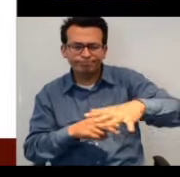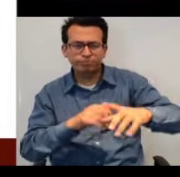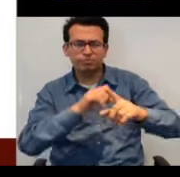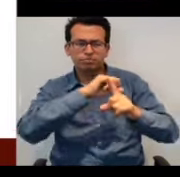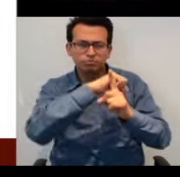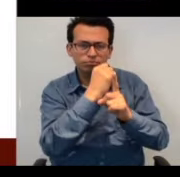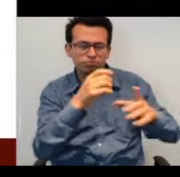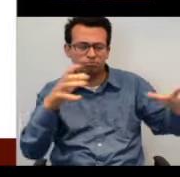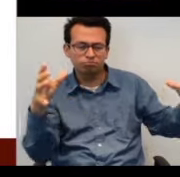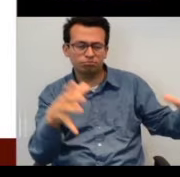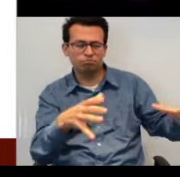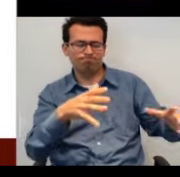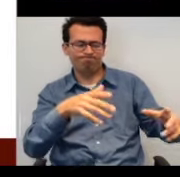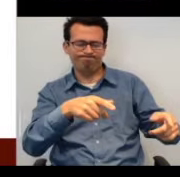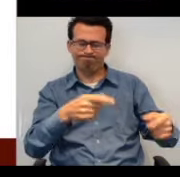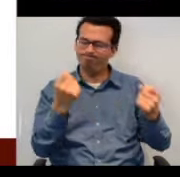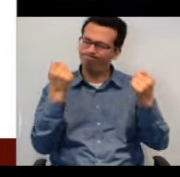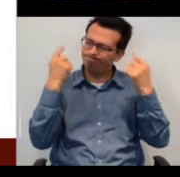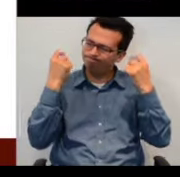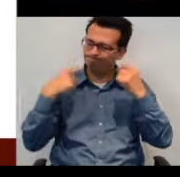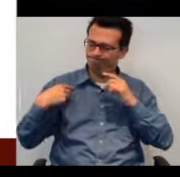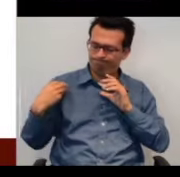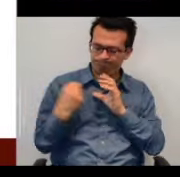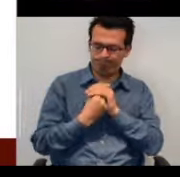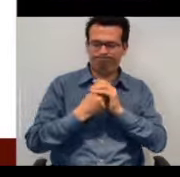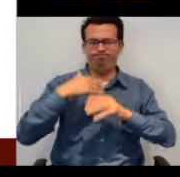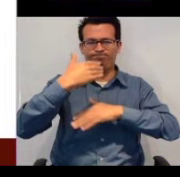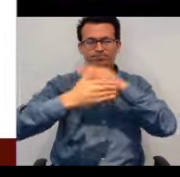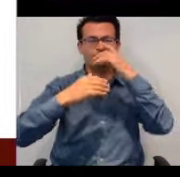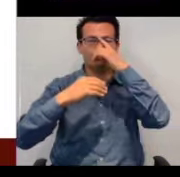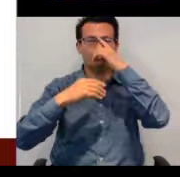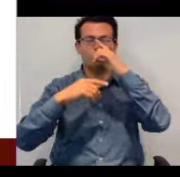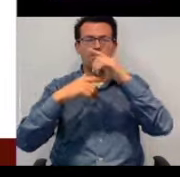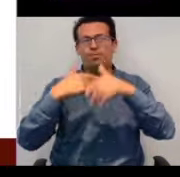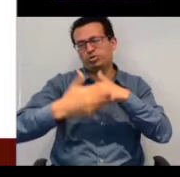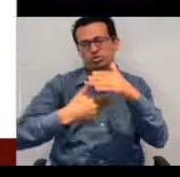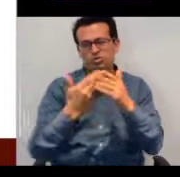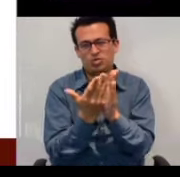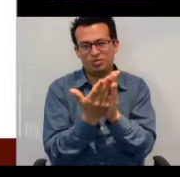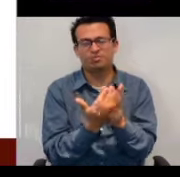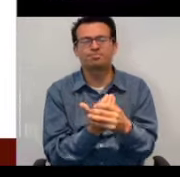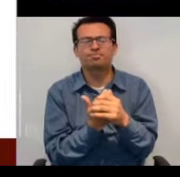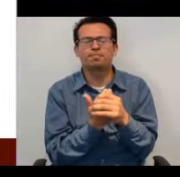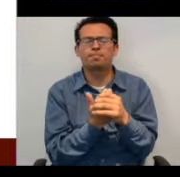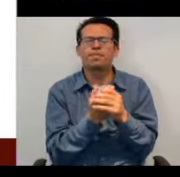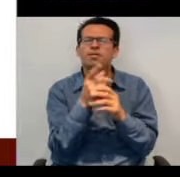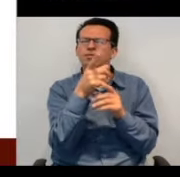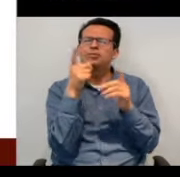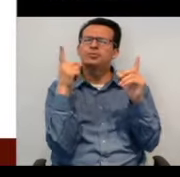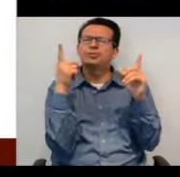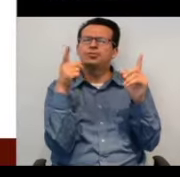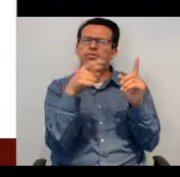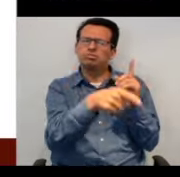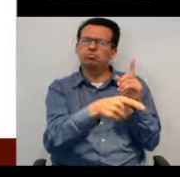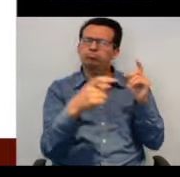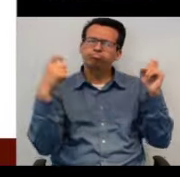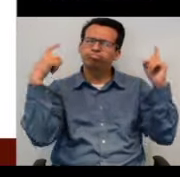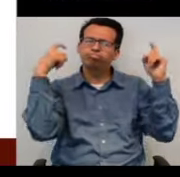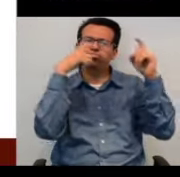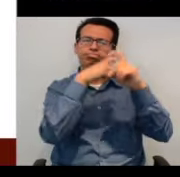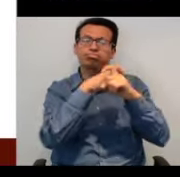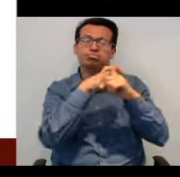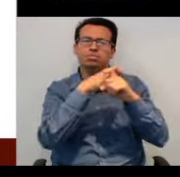filosofía de la inclusión en materia de procesos educativos. Eso significa que la reflexión sobre estos procesos en términos de inclusión